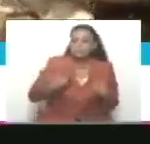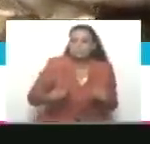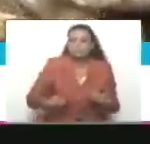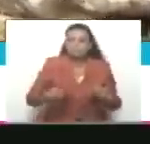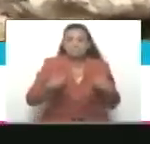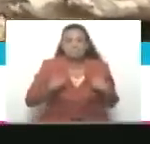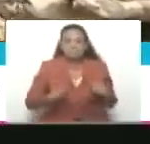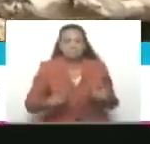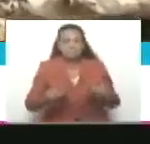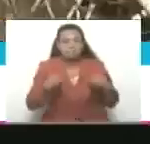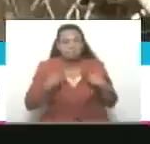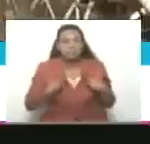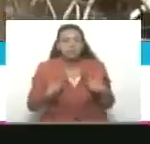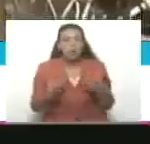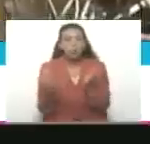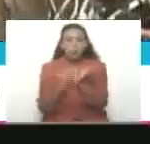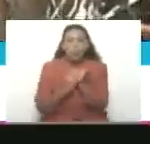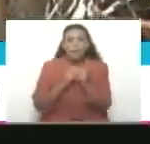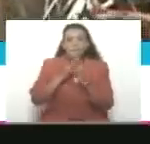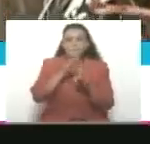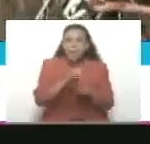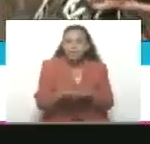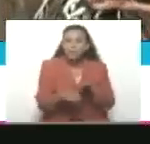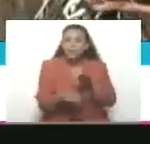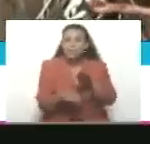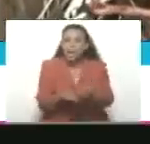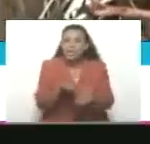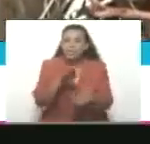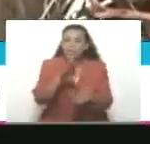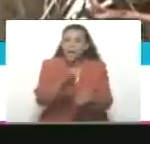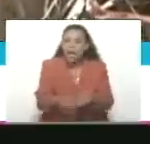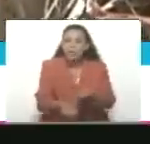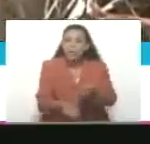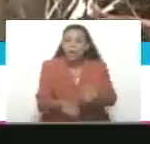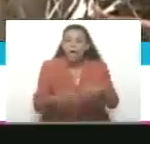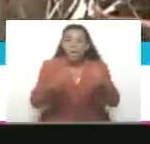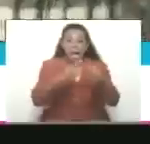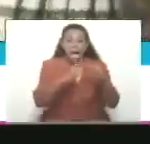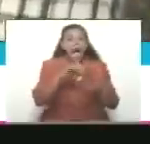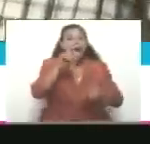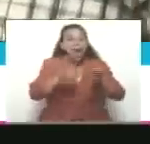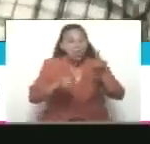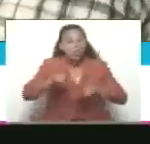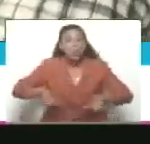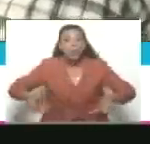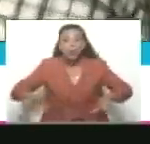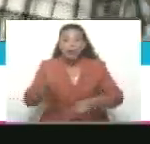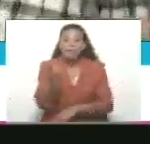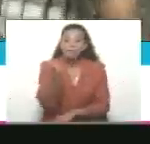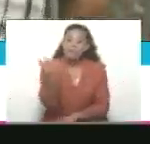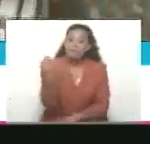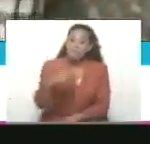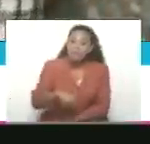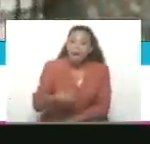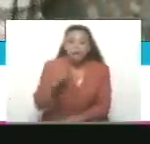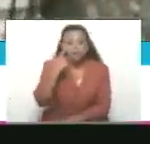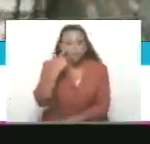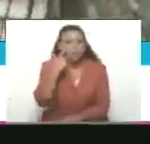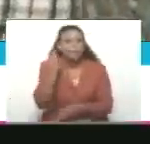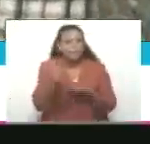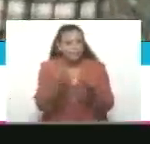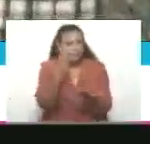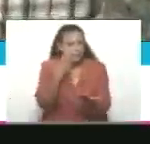pariendo fuimos reconstruyendo cada paso paso a paso todavía todavía quedan algunas obras por hacer Ya vamos a ver